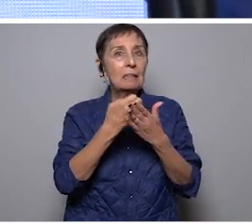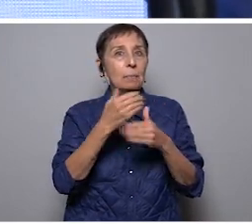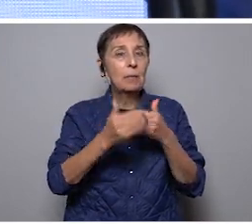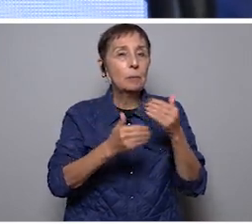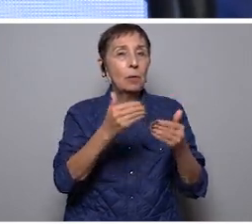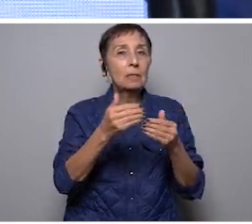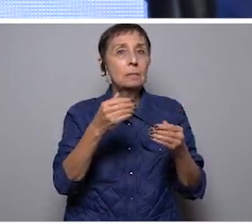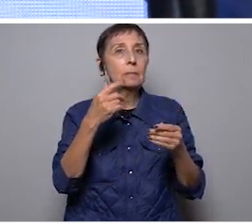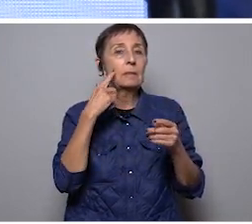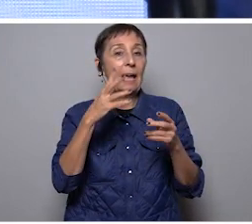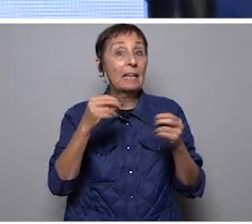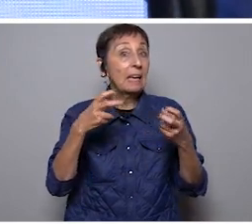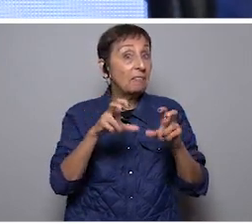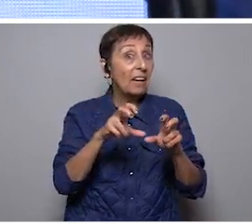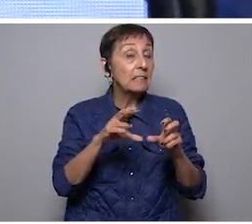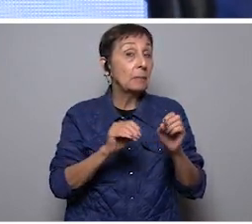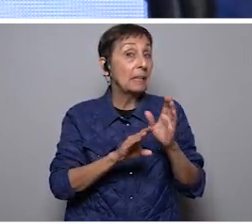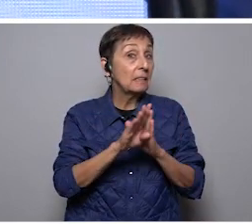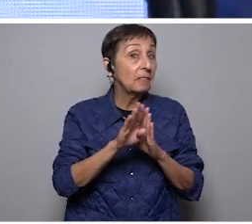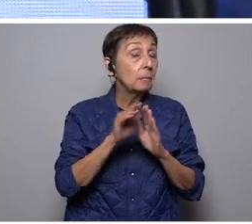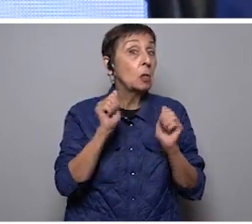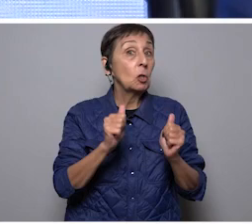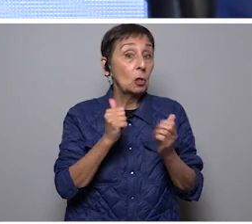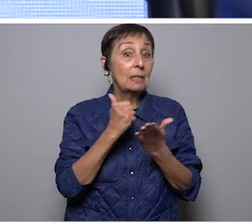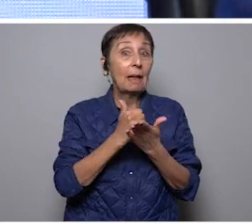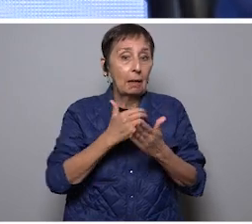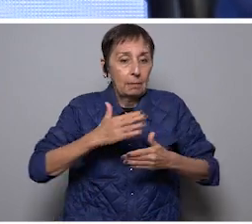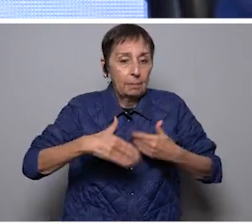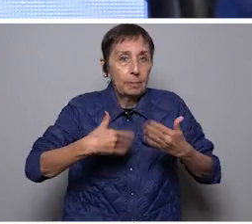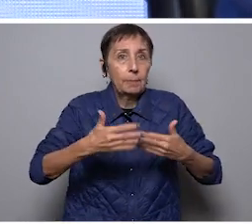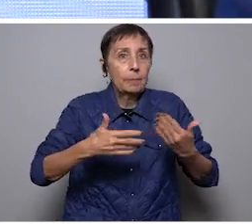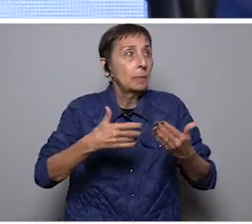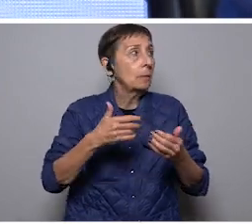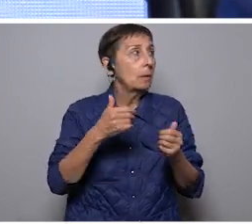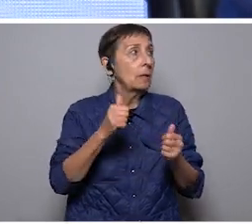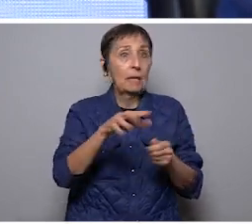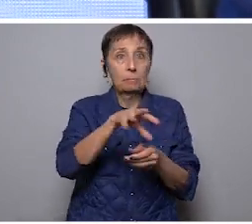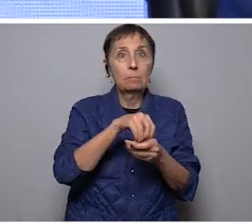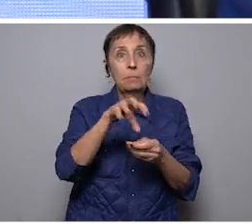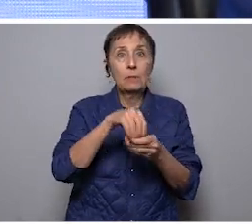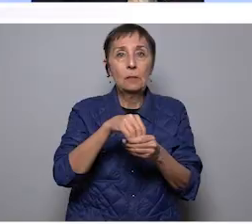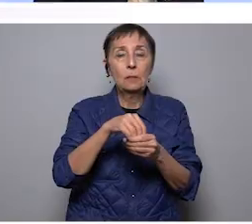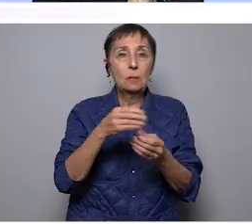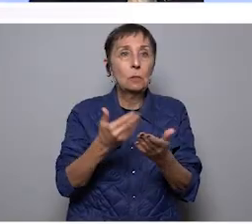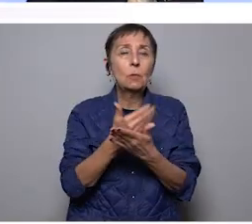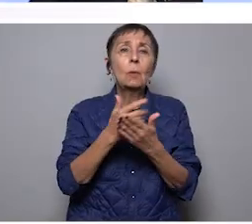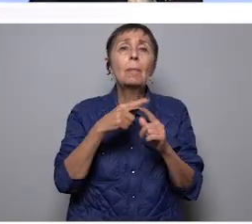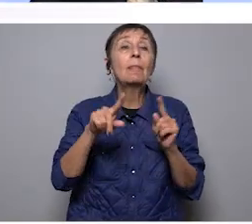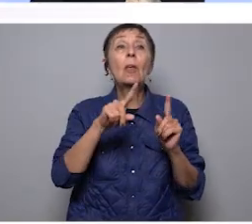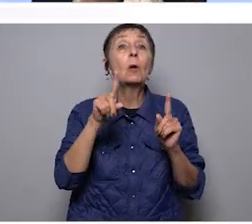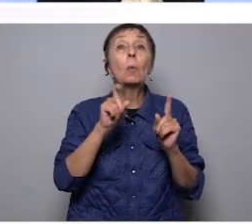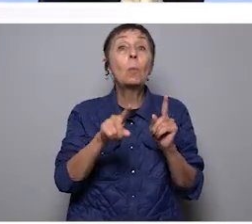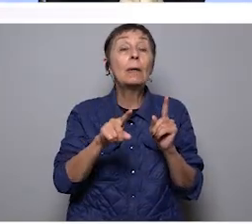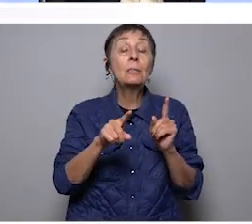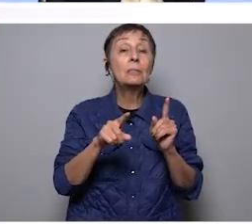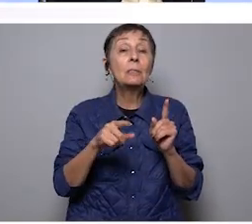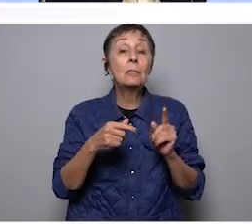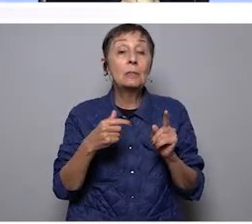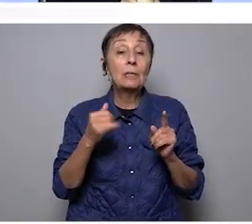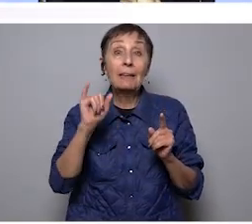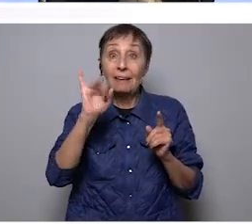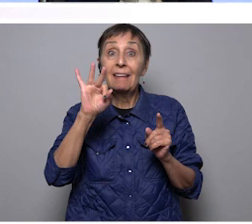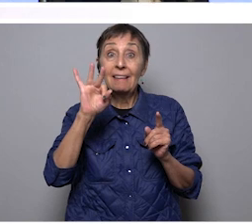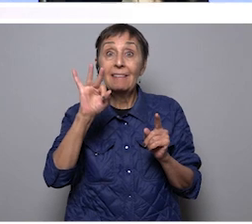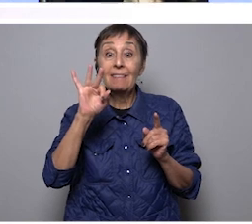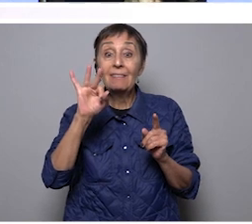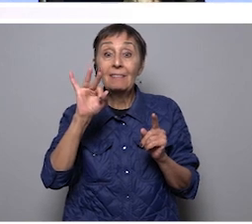van a terminar por sustituirlos a ustedes la pregunta que hacemos en ese sentido sería si ahora que las finte que están